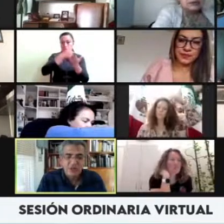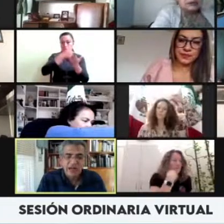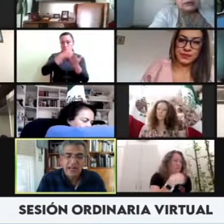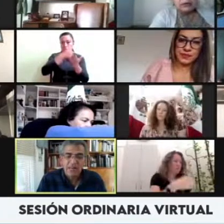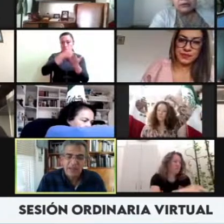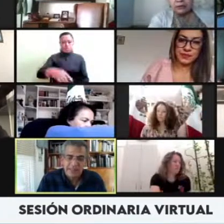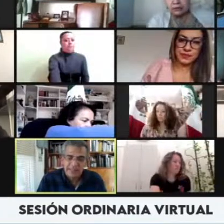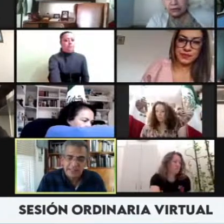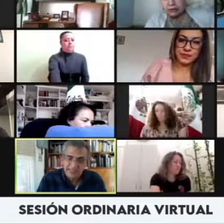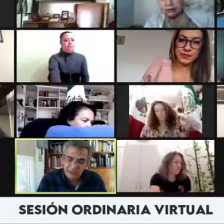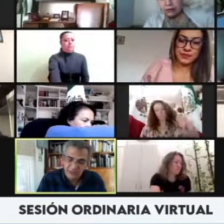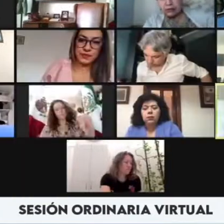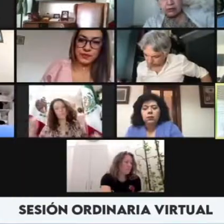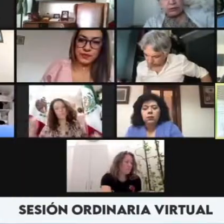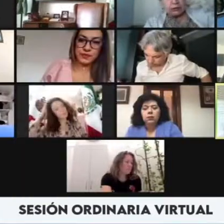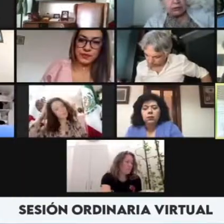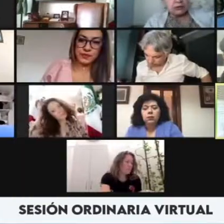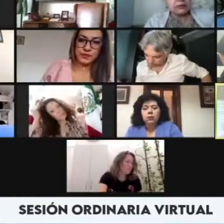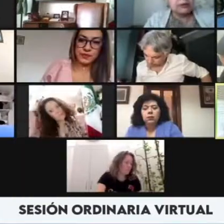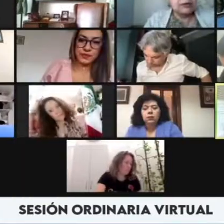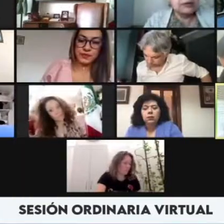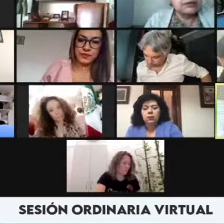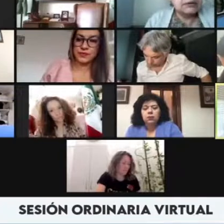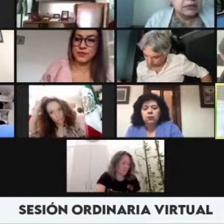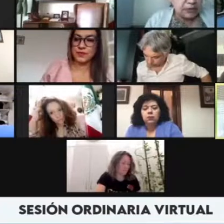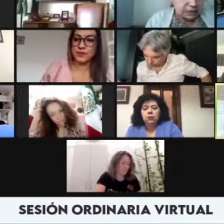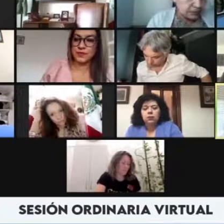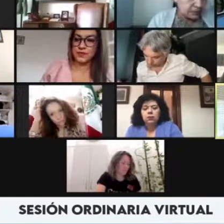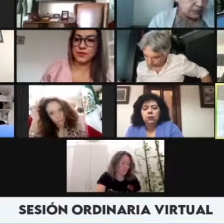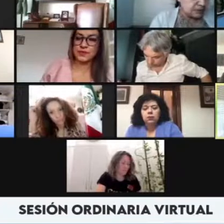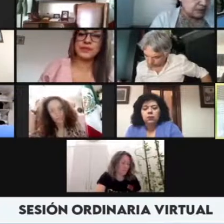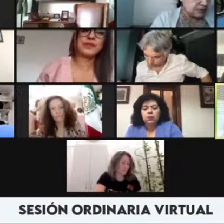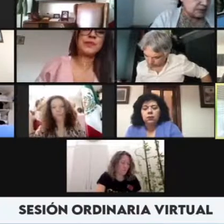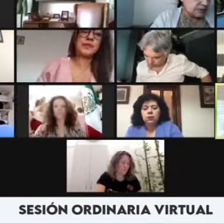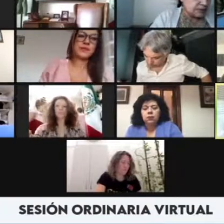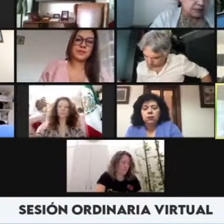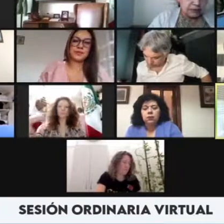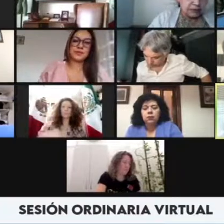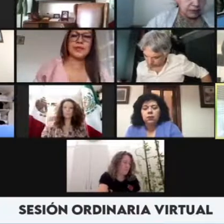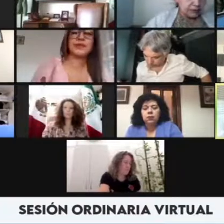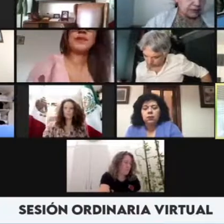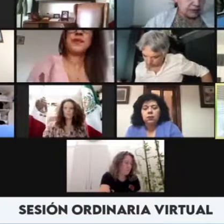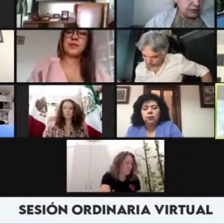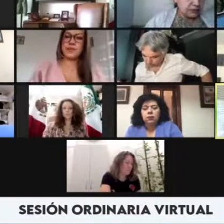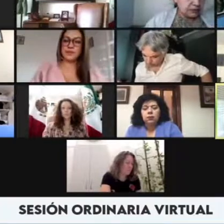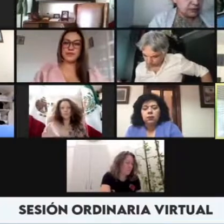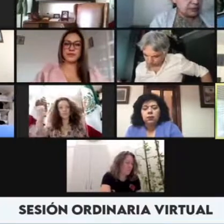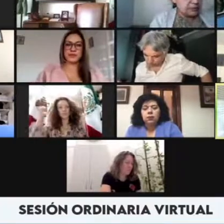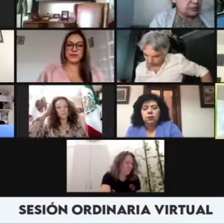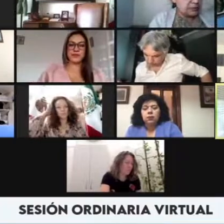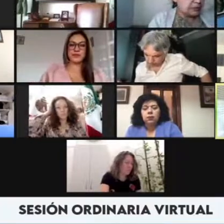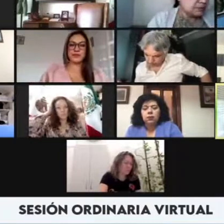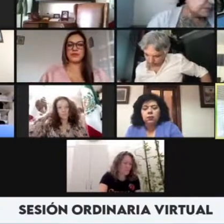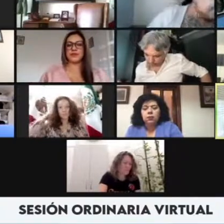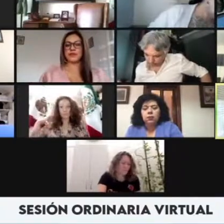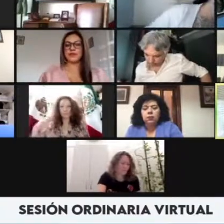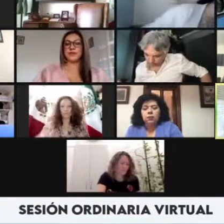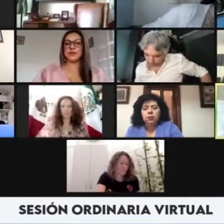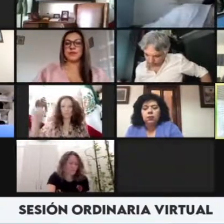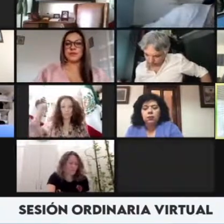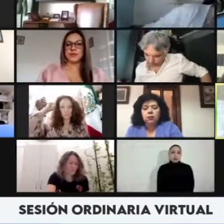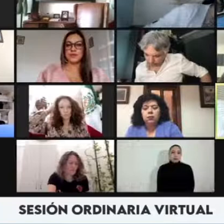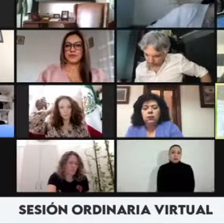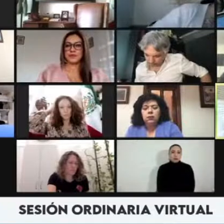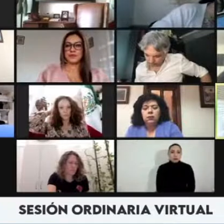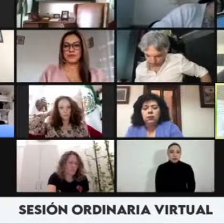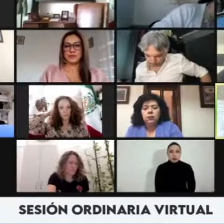buena administración a través de un gobierno abierto, honesto, austero y transparente,